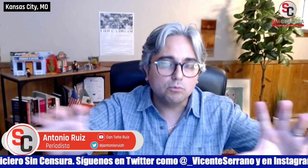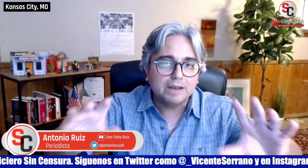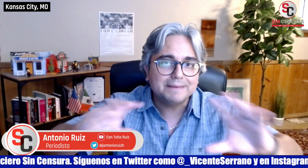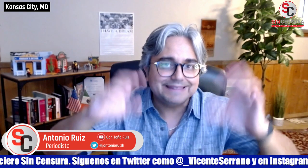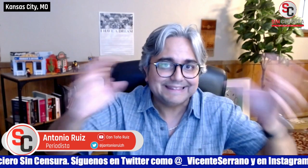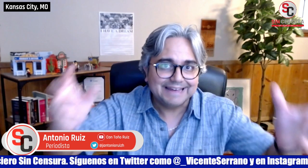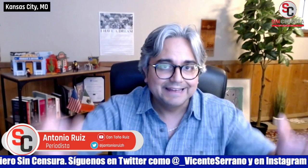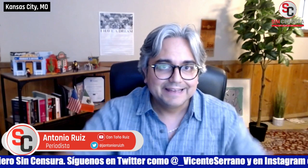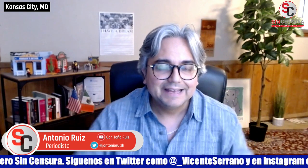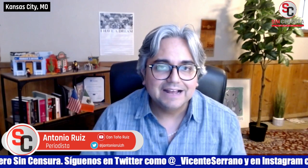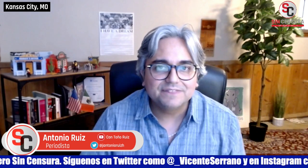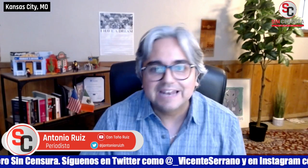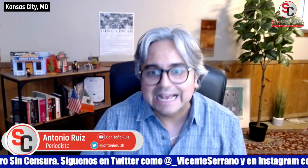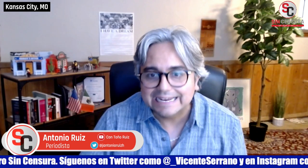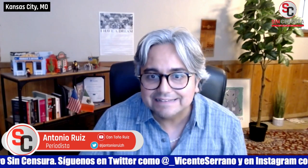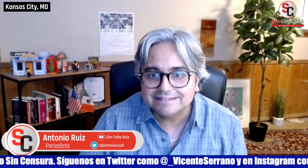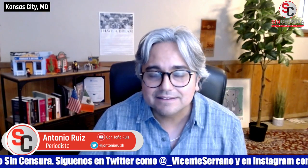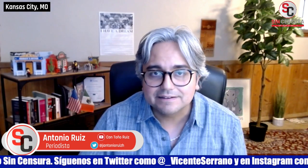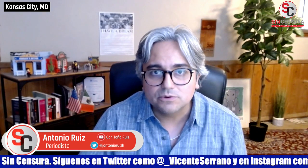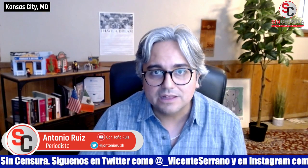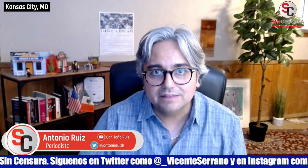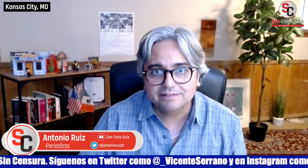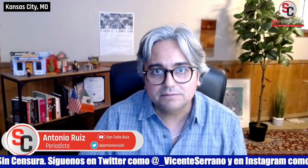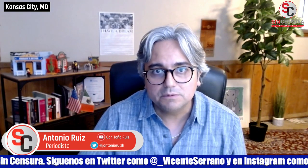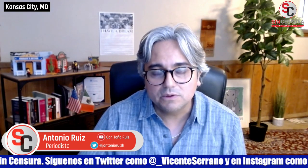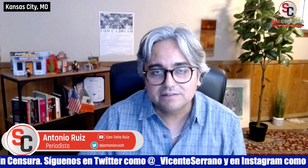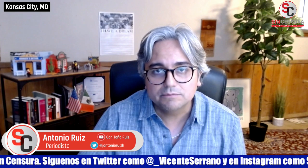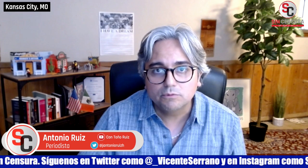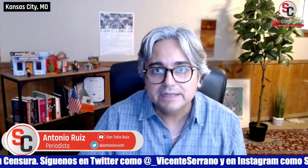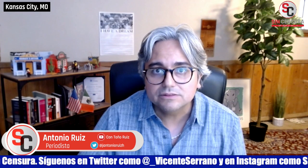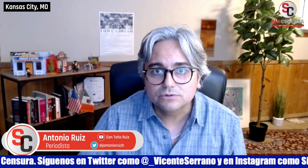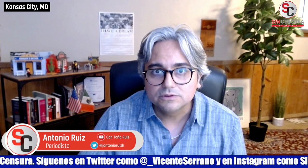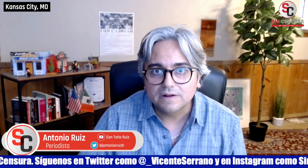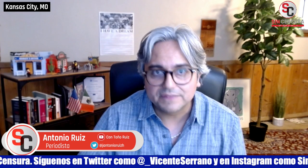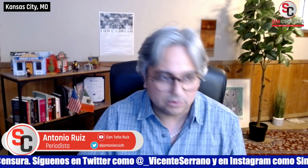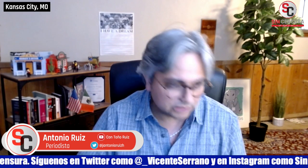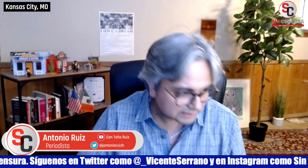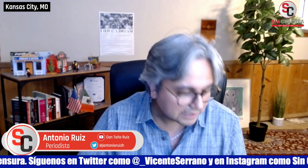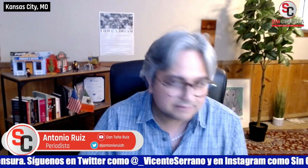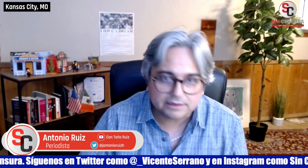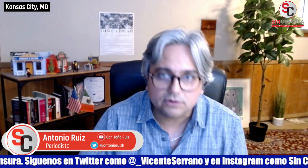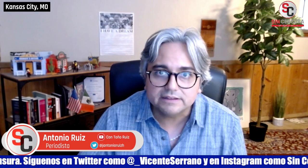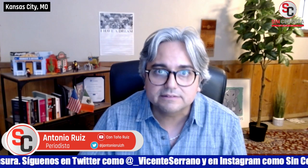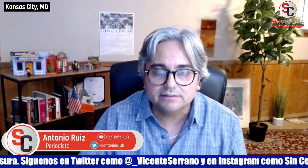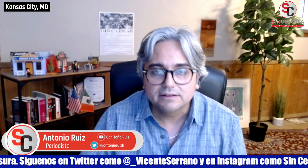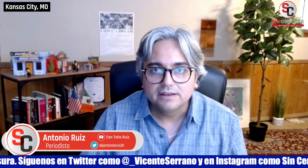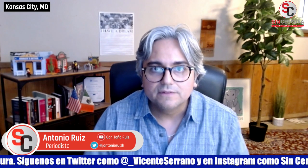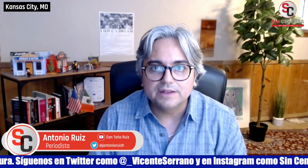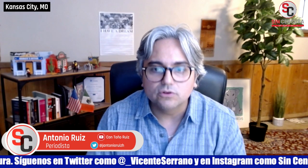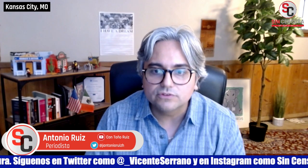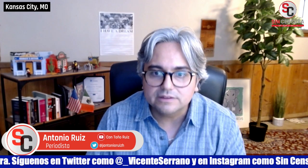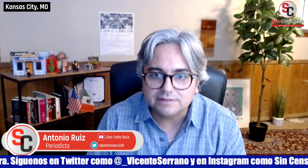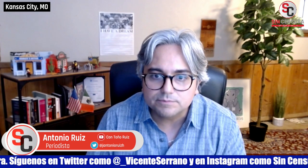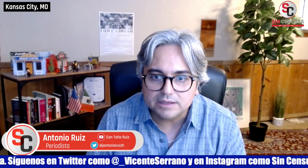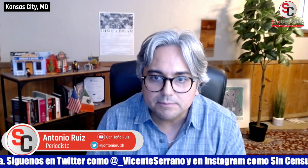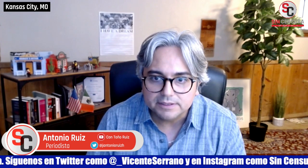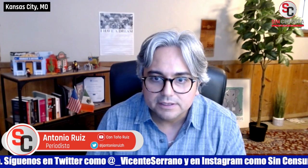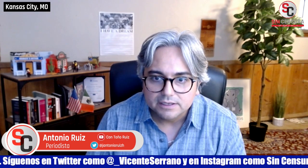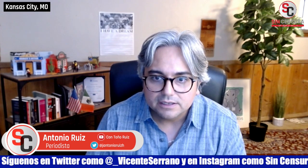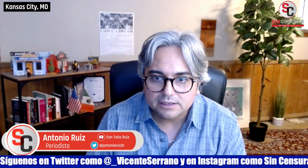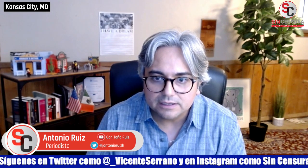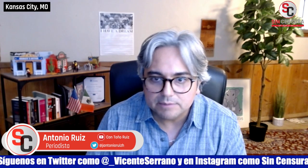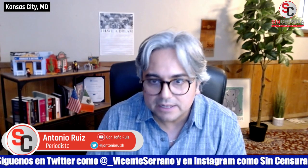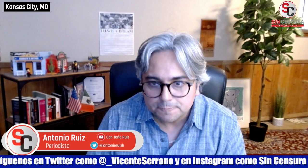perfectamente como una medida ante la crisis de seguridad que se vivió en ese momento, ante los ataques terroristas del 11 de